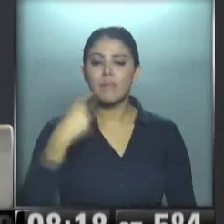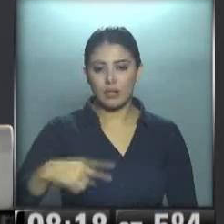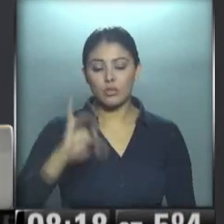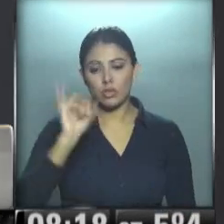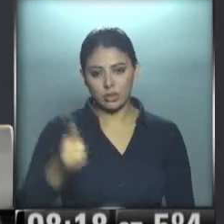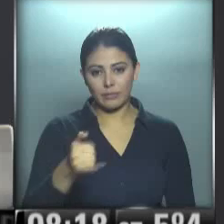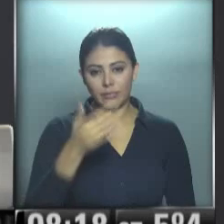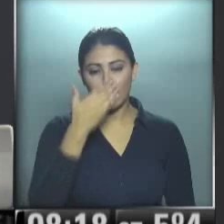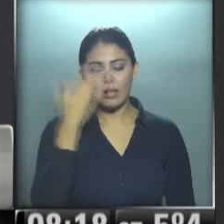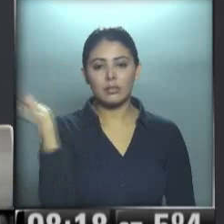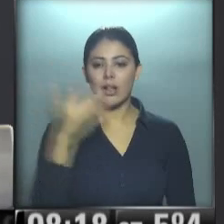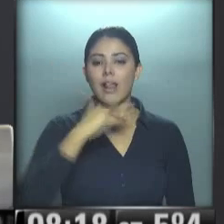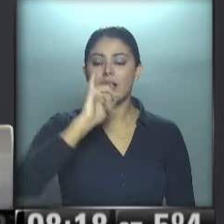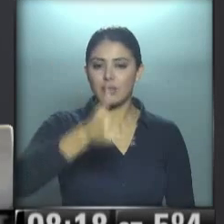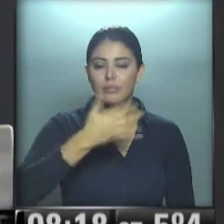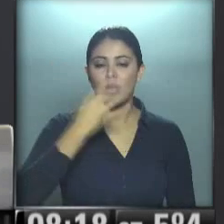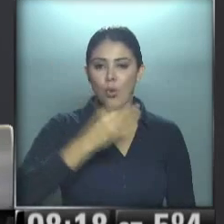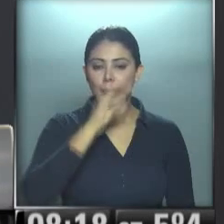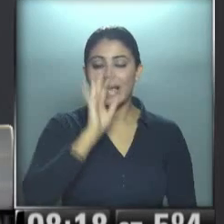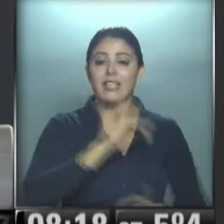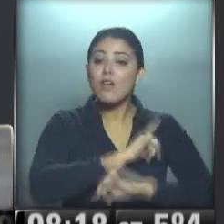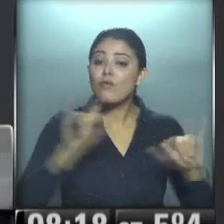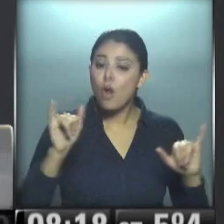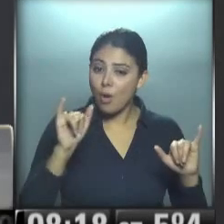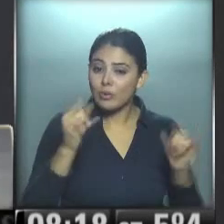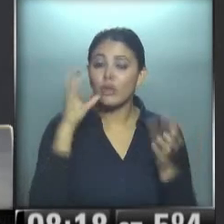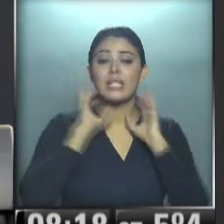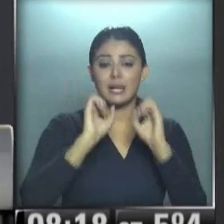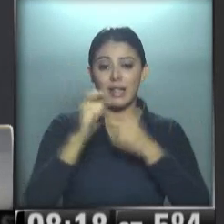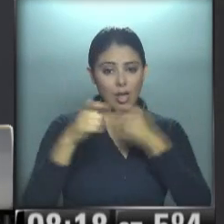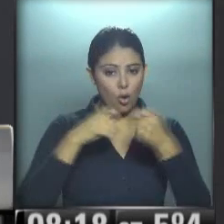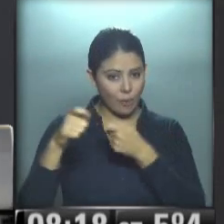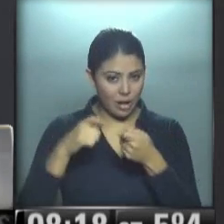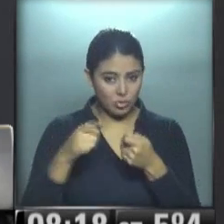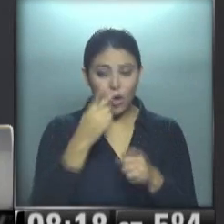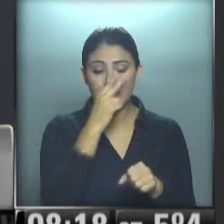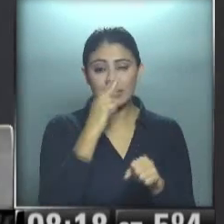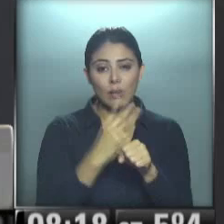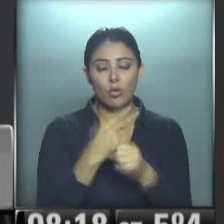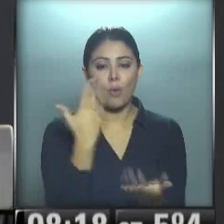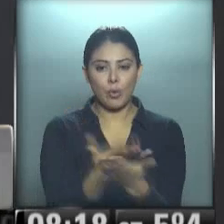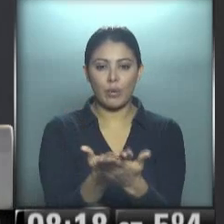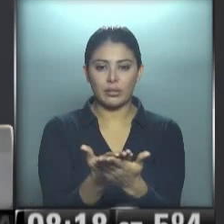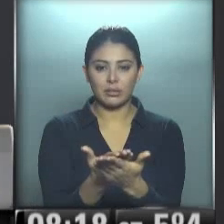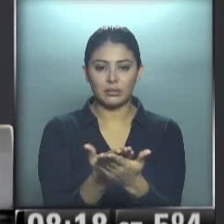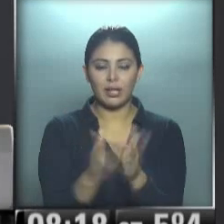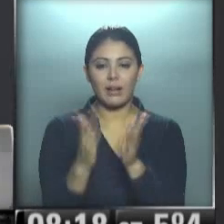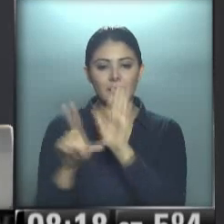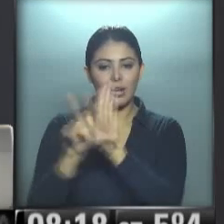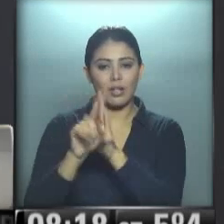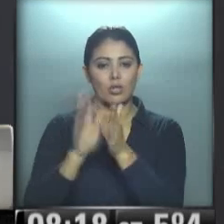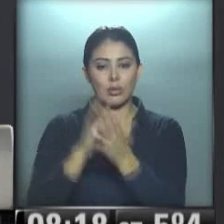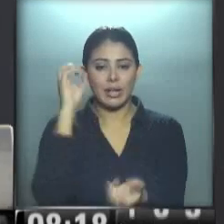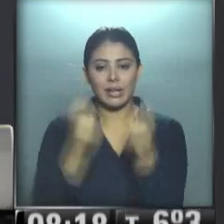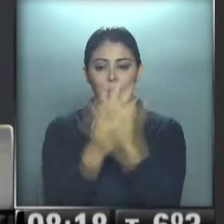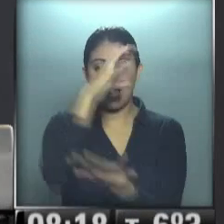efectivamente hubo acatamiento de la decisión de acuerdo a la información suministrada por la secretaría de comercio segundo la iniciativa de carácter legislativo respecto